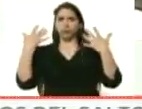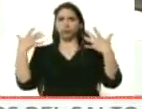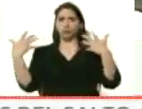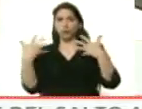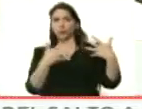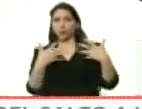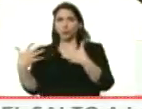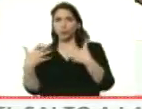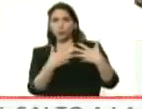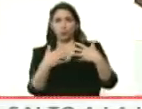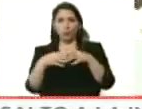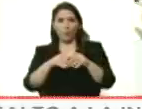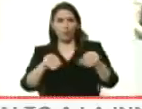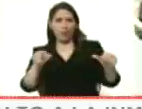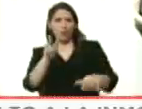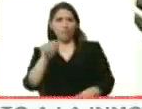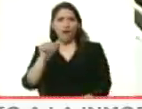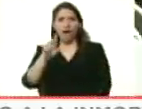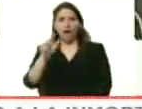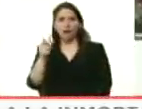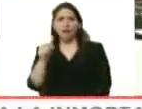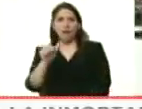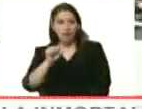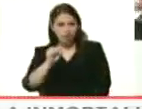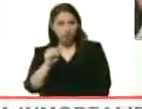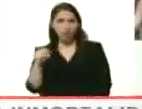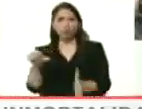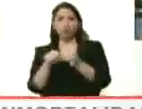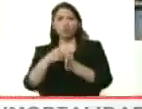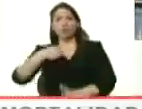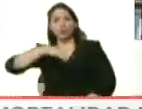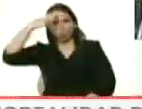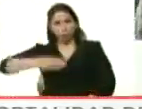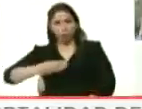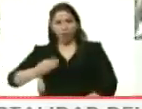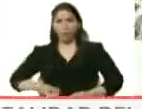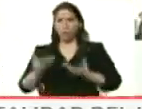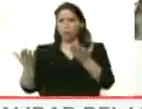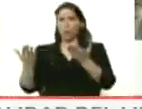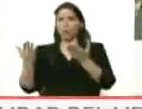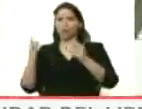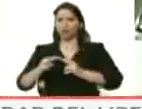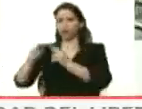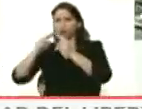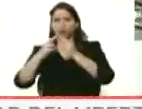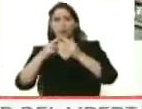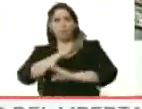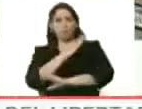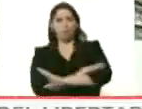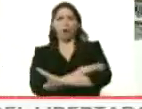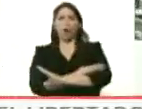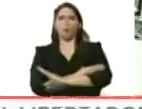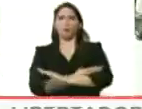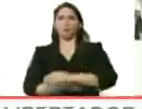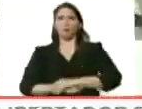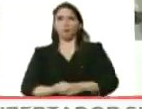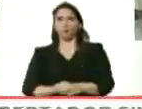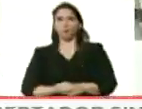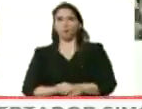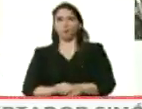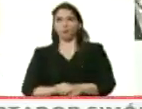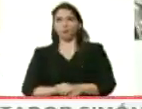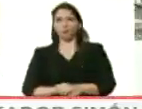de Pantano de Vargas, donde nuestros soldados dieron a conocer su valor, su fortaleza. Surge